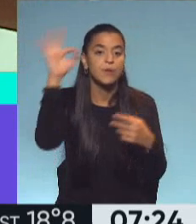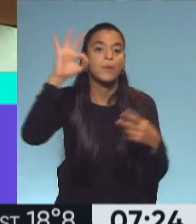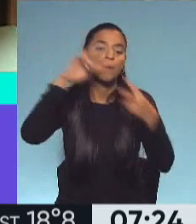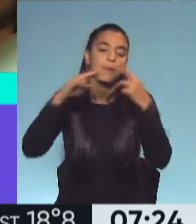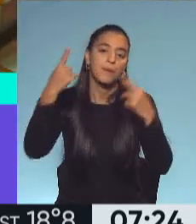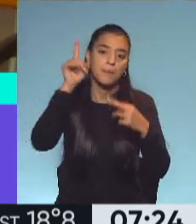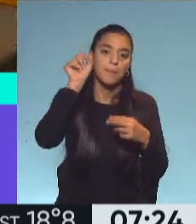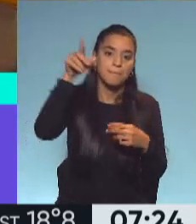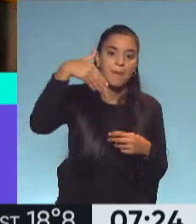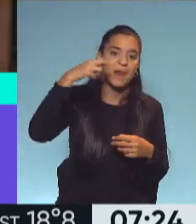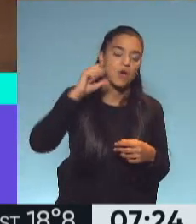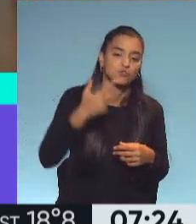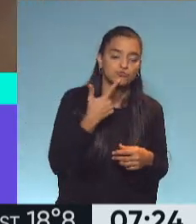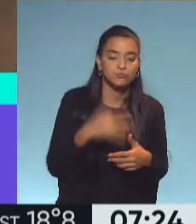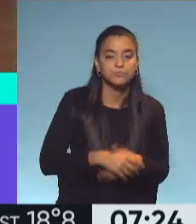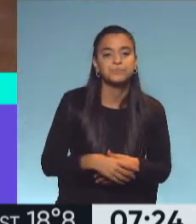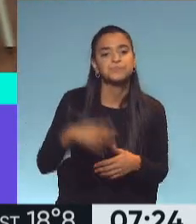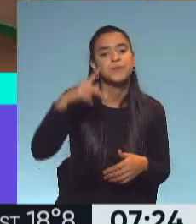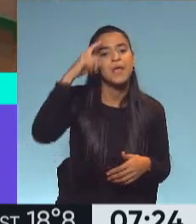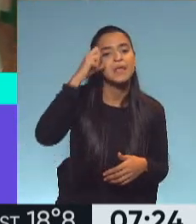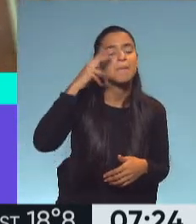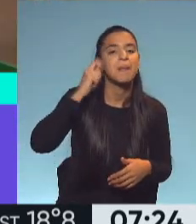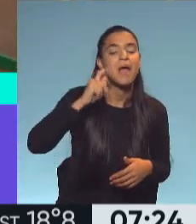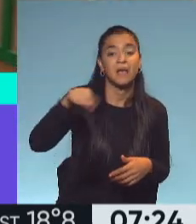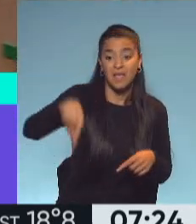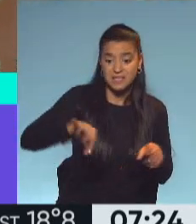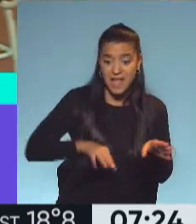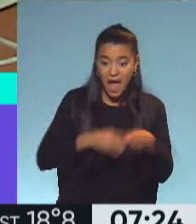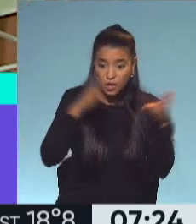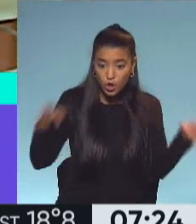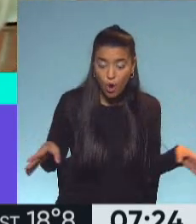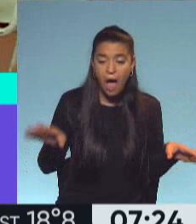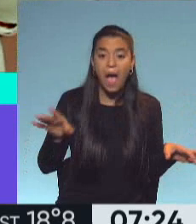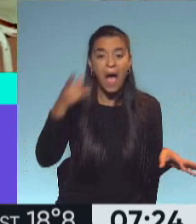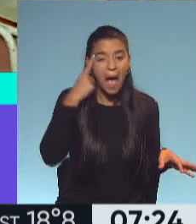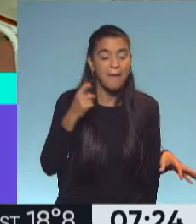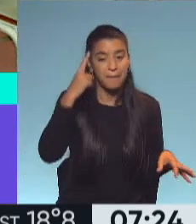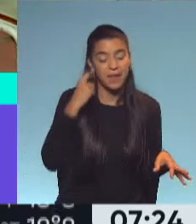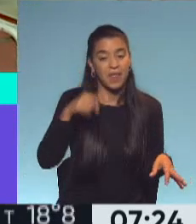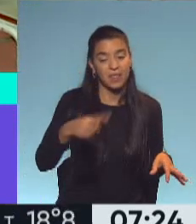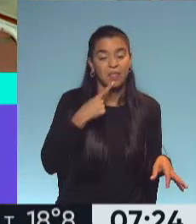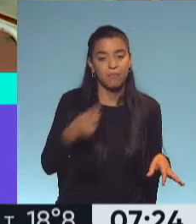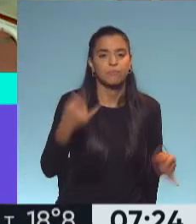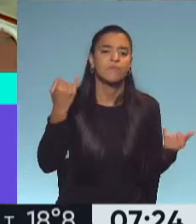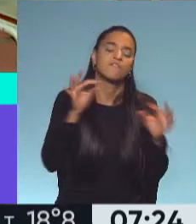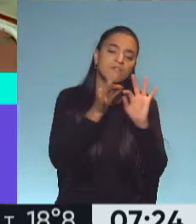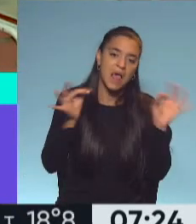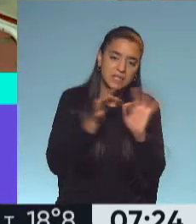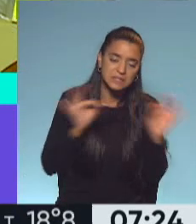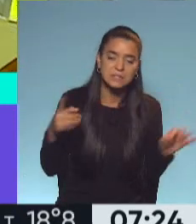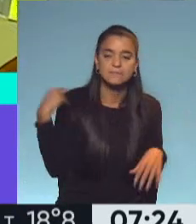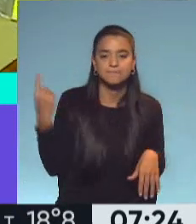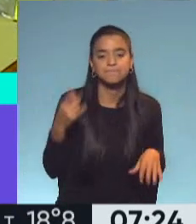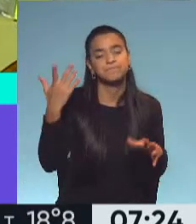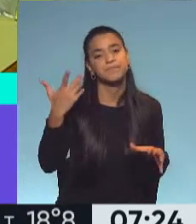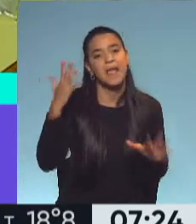presencia importante de esta variante. Kreplak, si algo que aprendimos en este año es, entre otras cosas, ¿no?, frases que quedaron como ahí